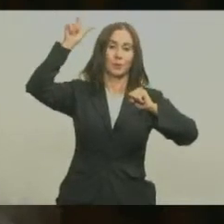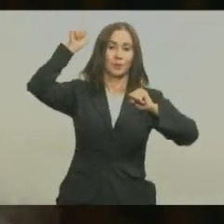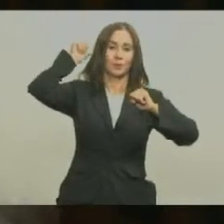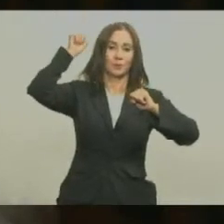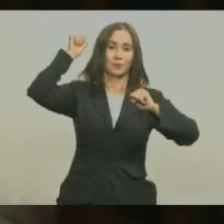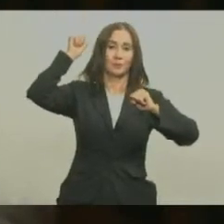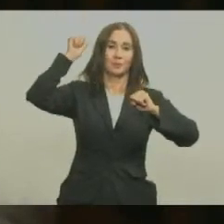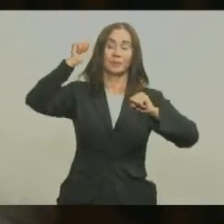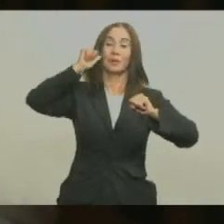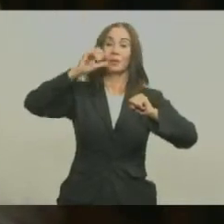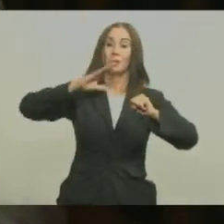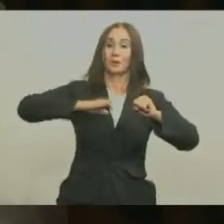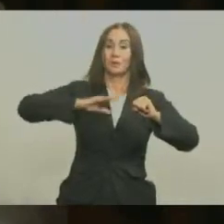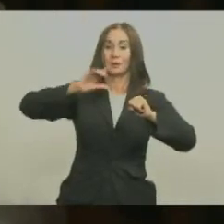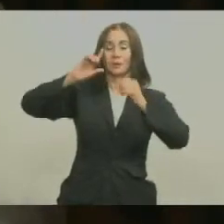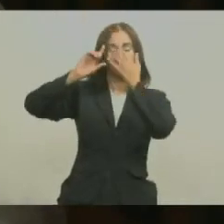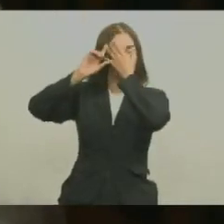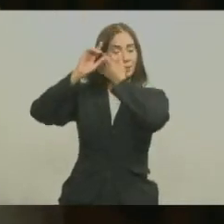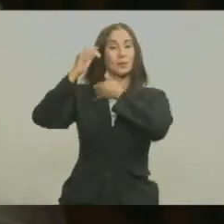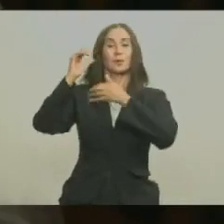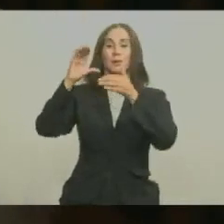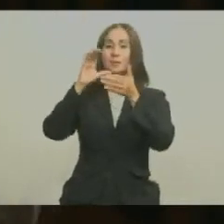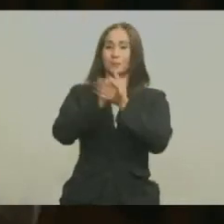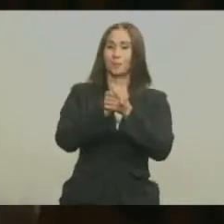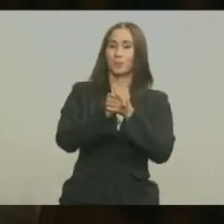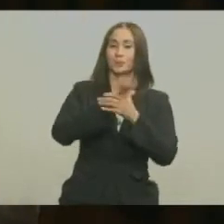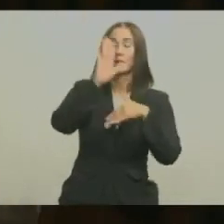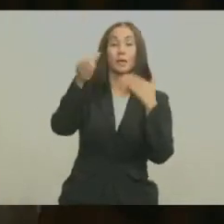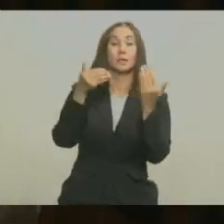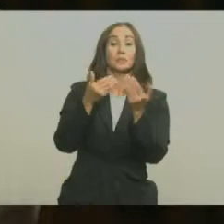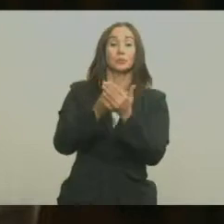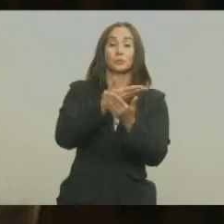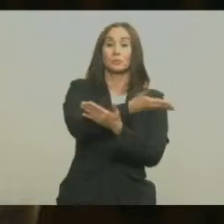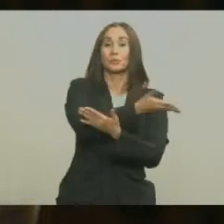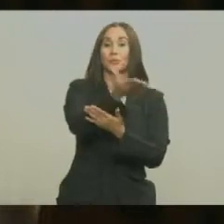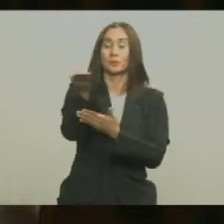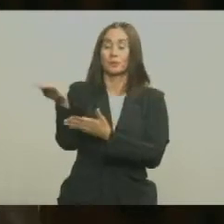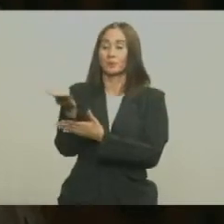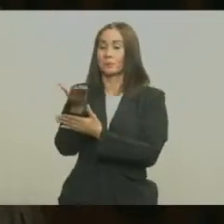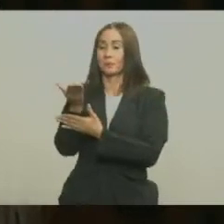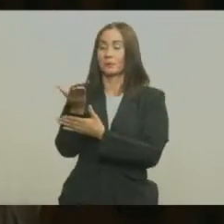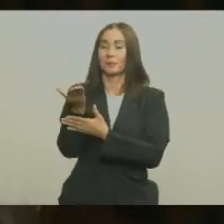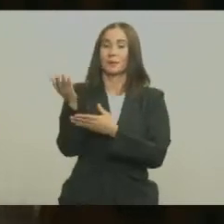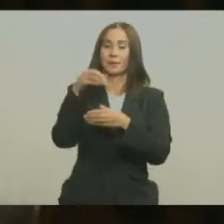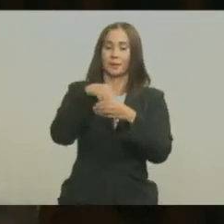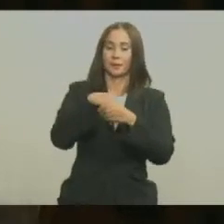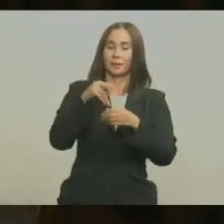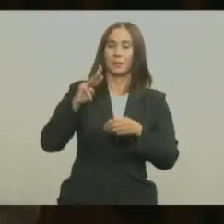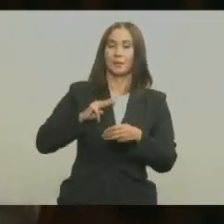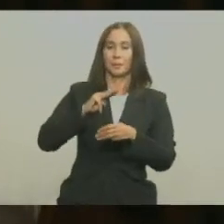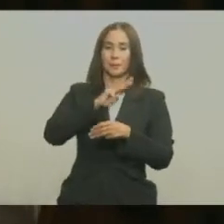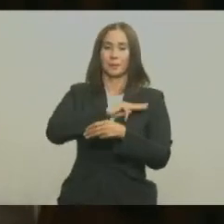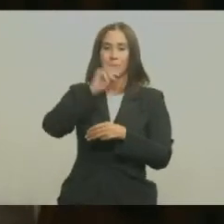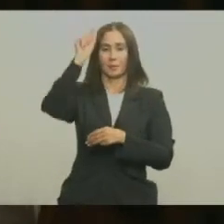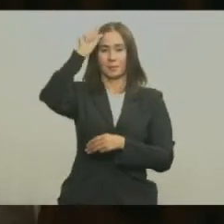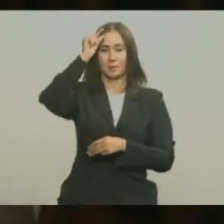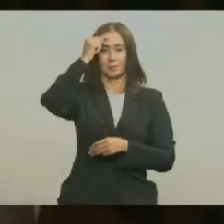y a su señora esposa, y con ello a todos los demás integrantes, miembros del